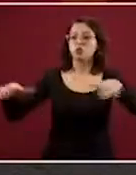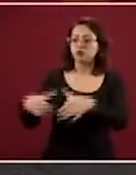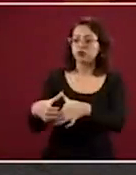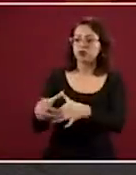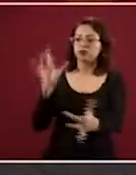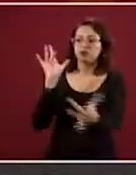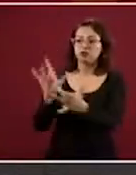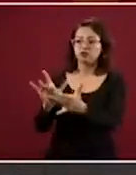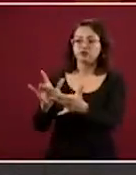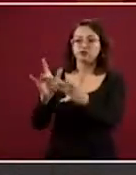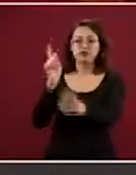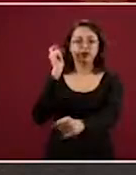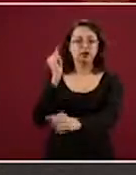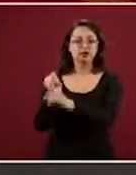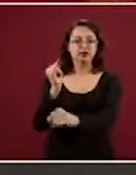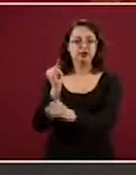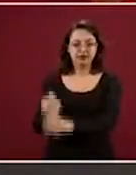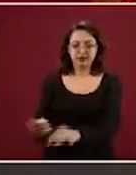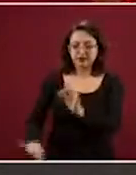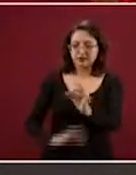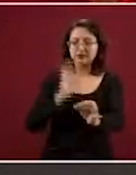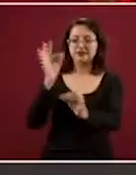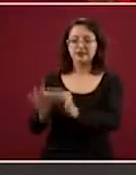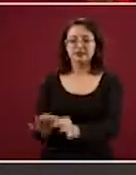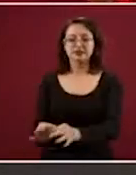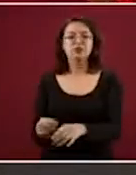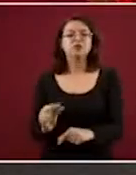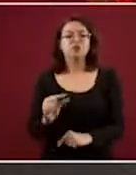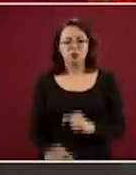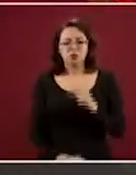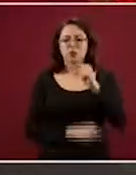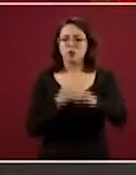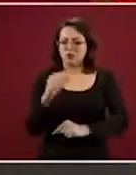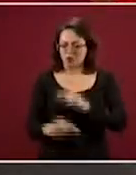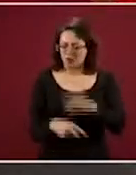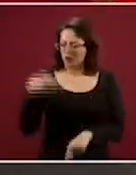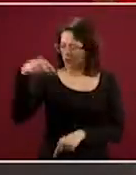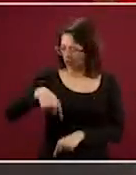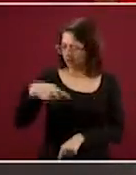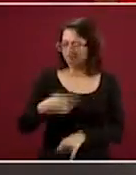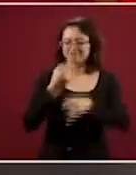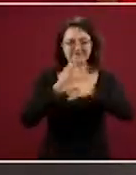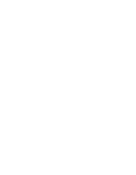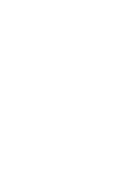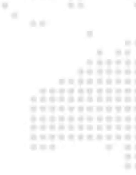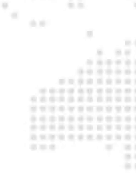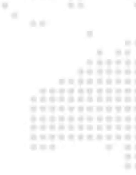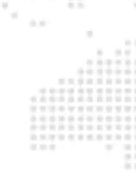servicio de internet. Aquí vamos a ir dando a conocer.